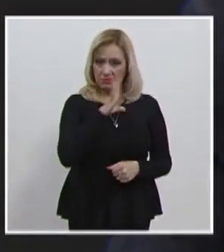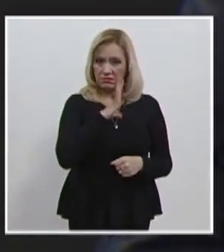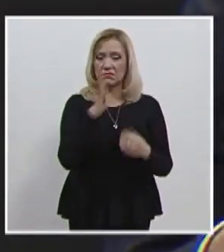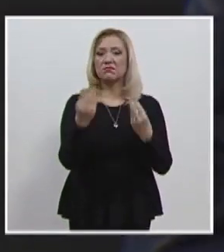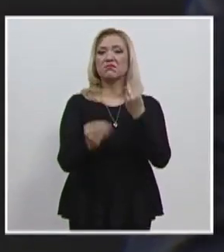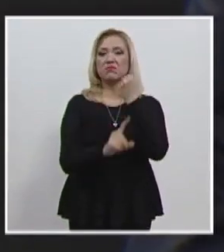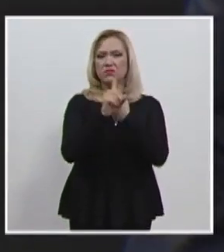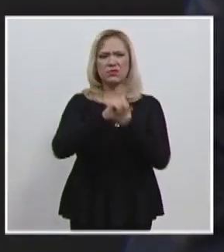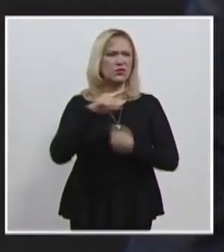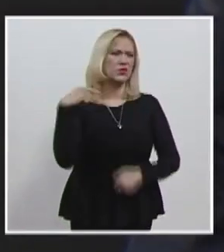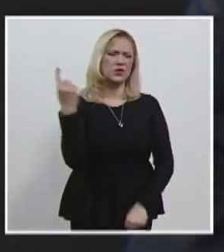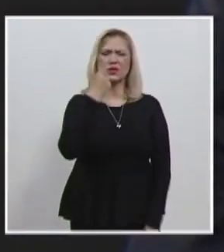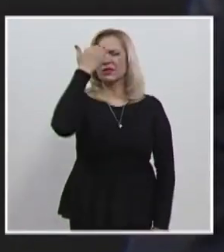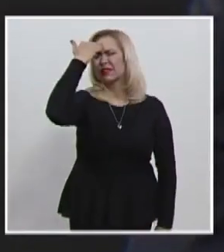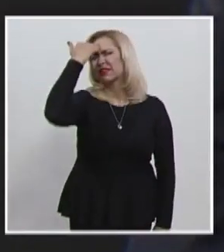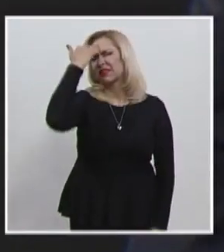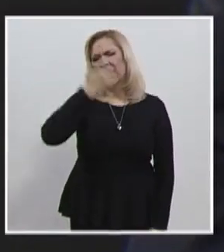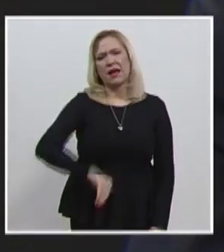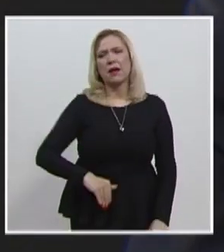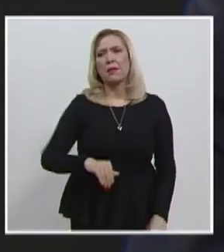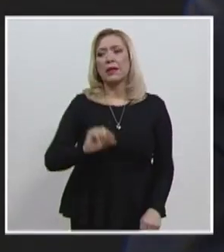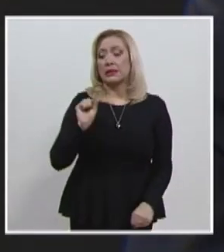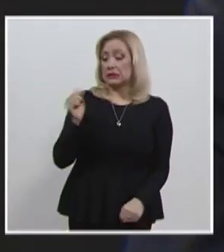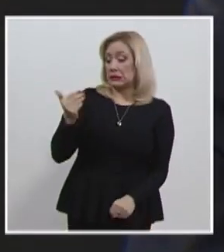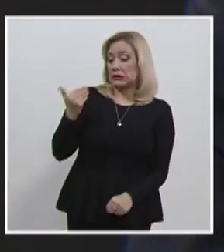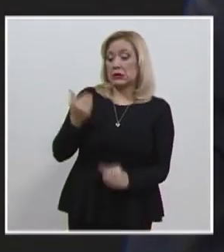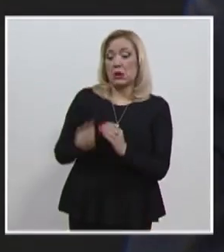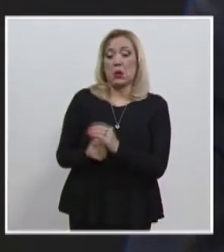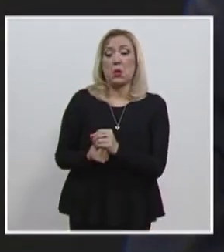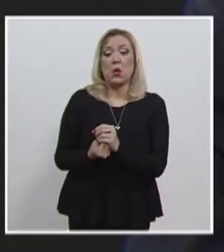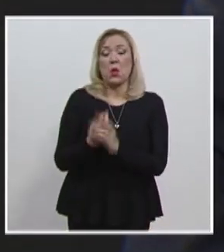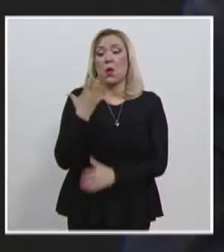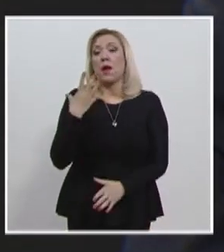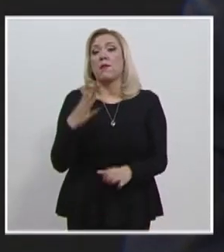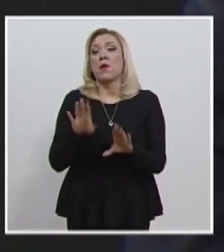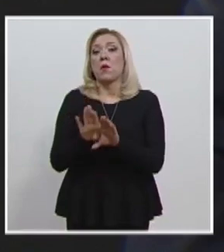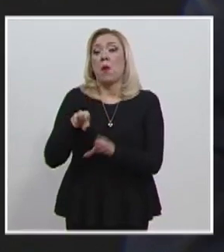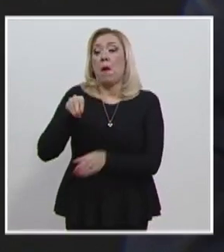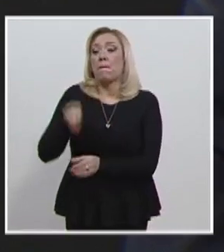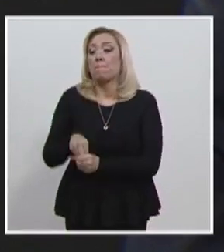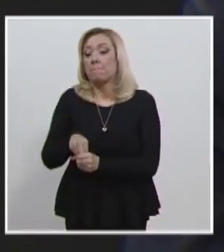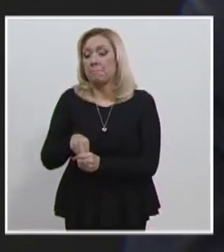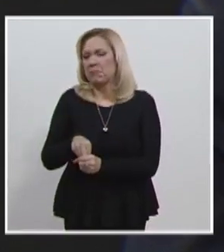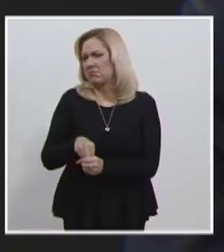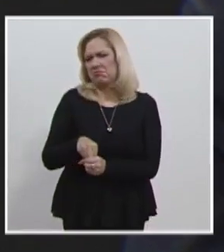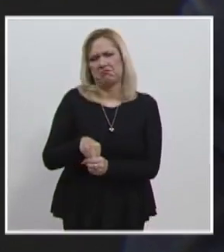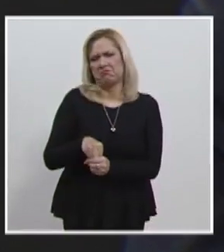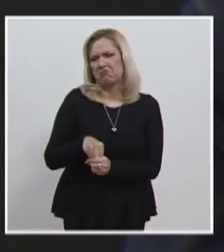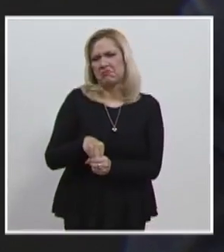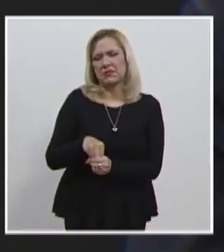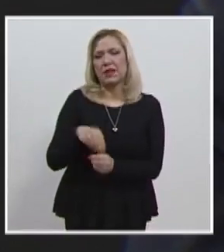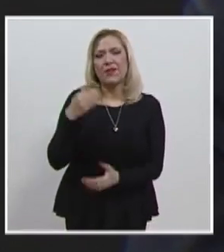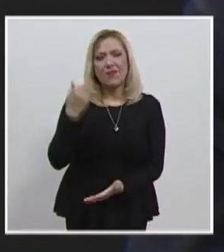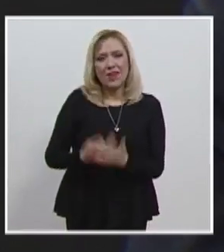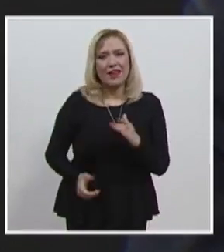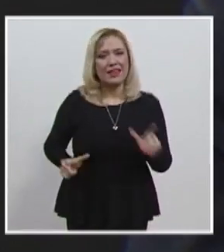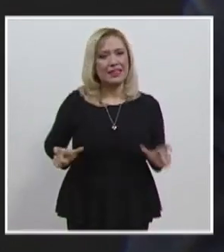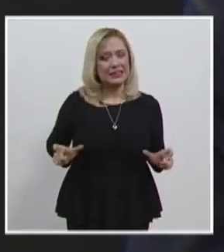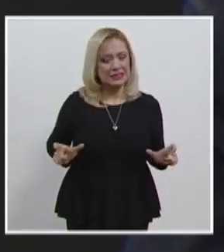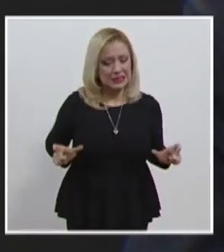todas y todos sabemos no es no es no es un misterio No no es un secreto en la seguridad no Y mientras